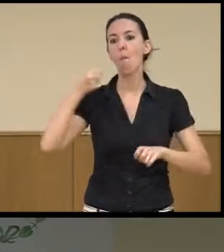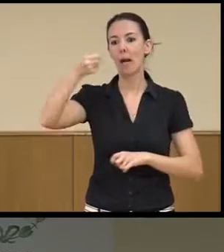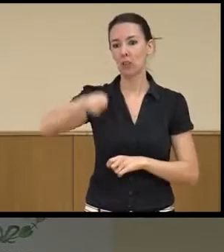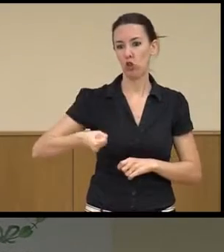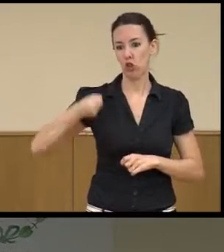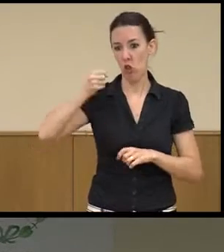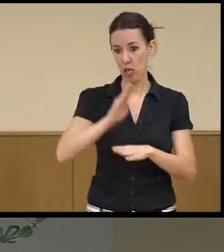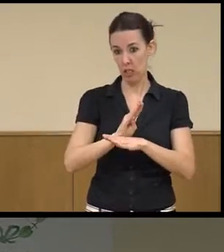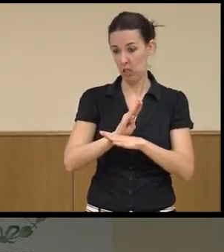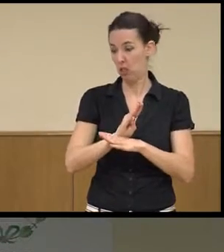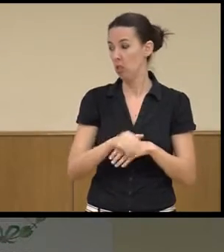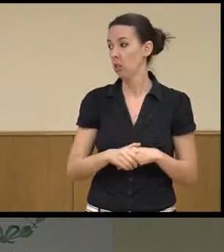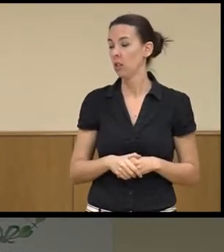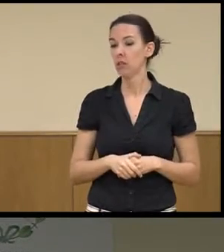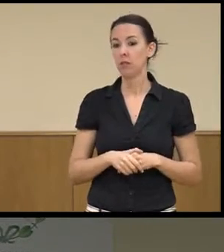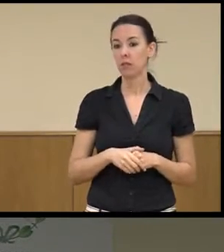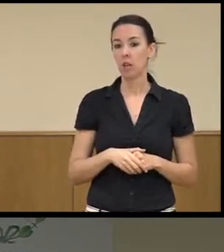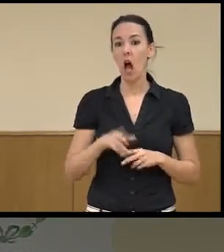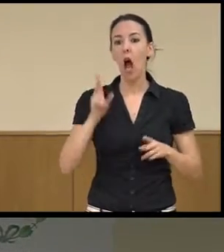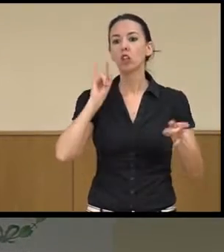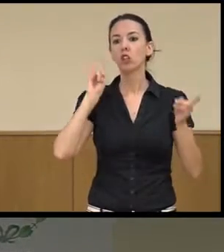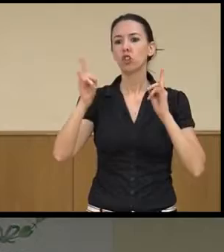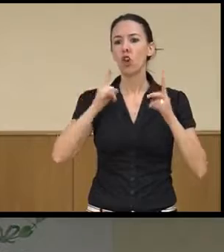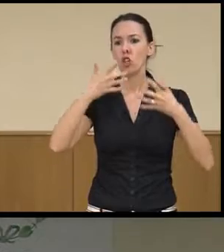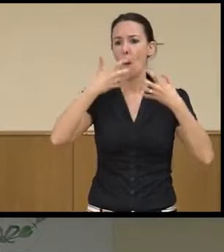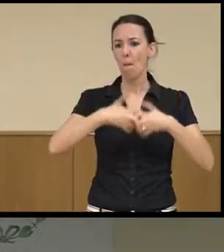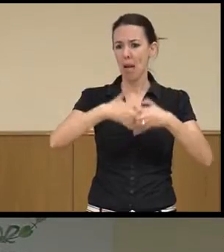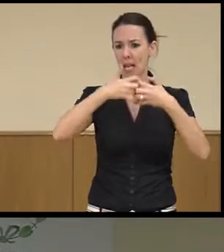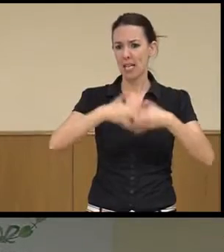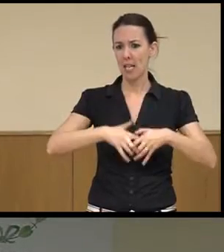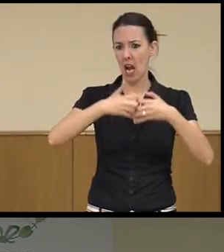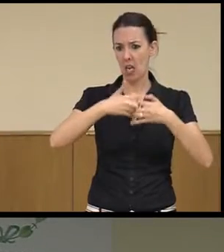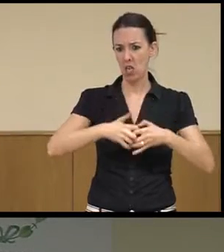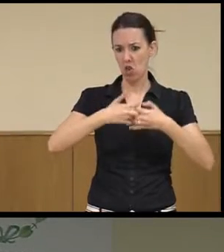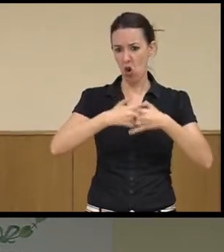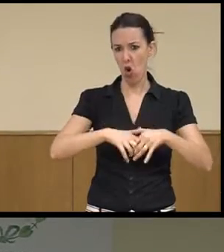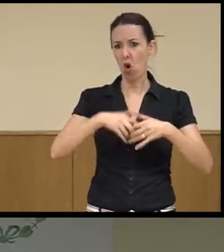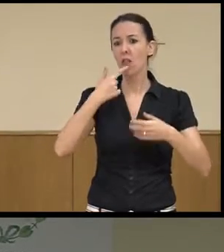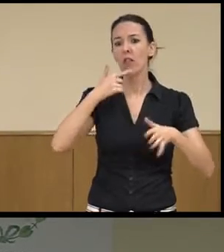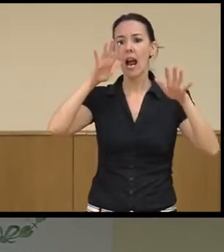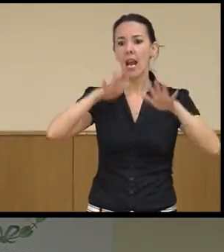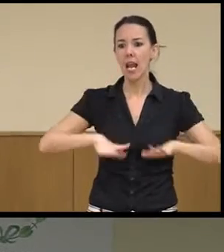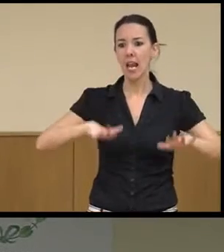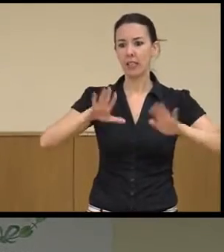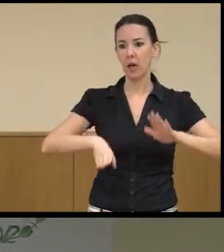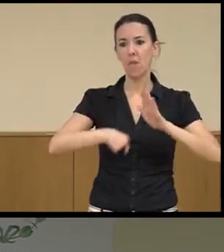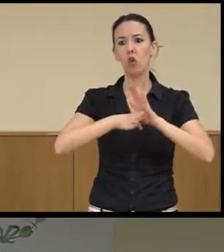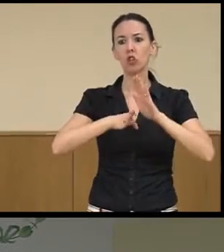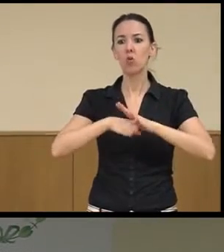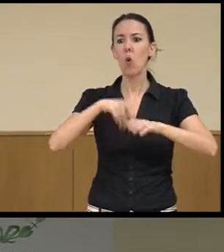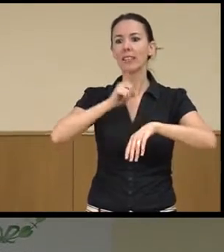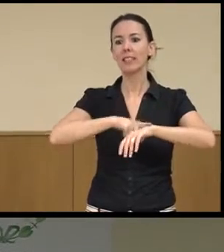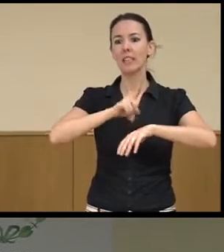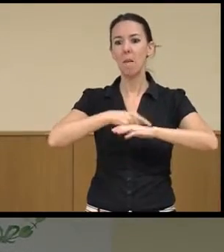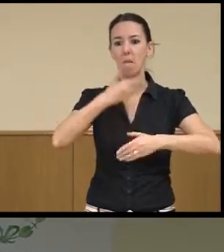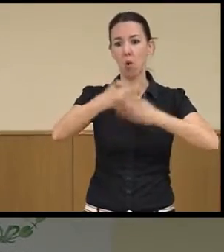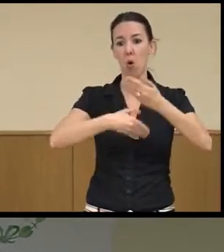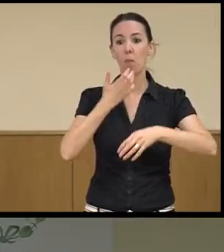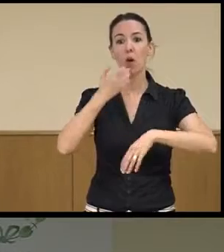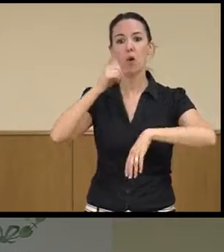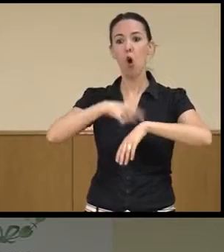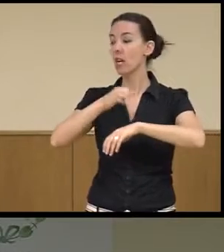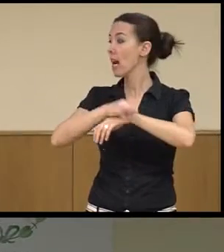tapa del clave, al sonido mecánico y machacón que marca y mide la lenta pero inexorable marcha del tiempo, relojes de